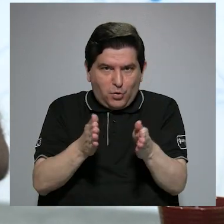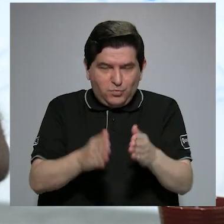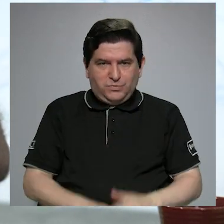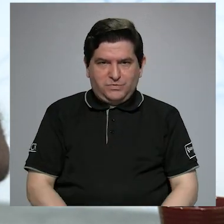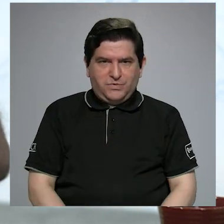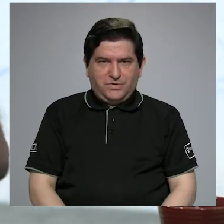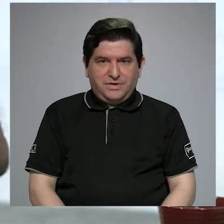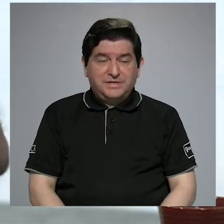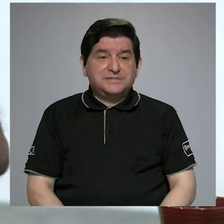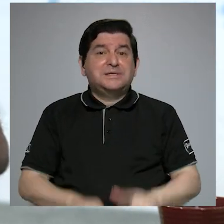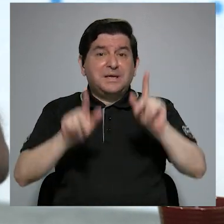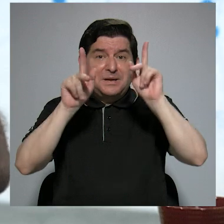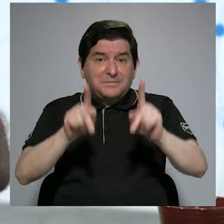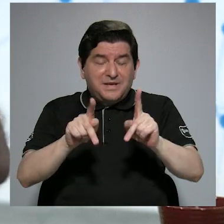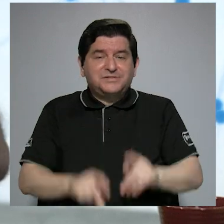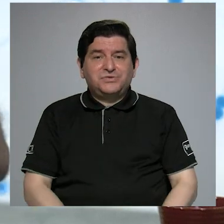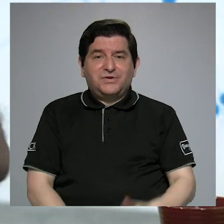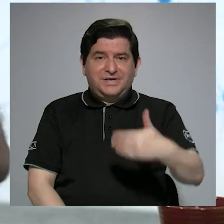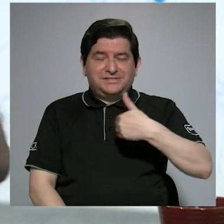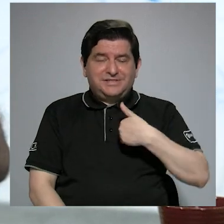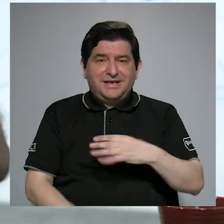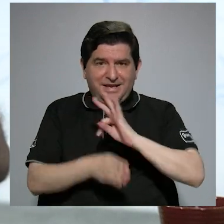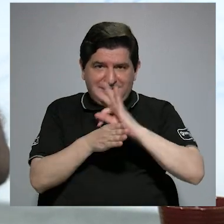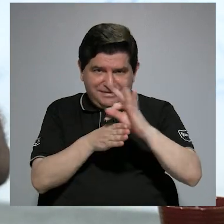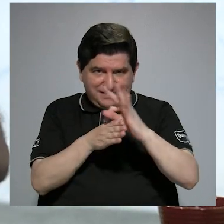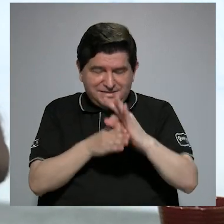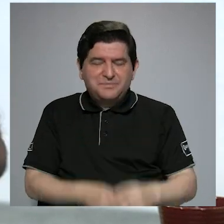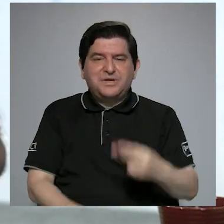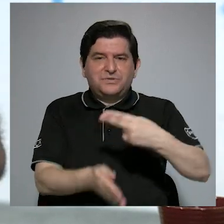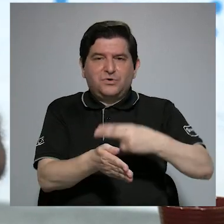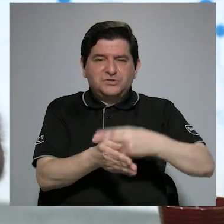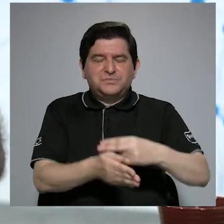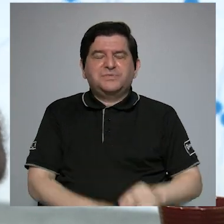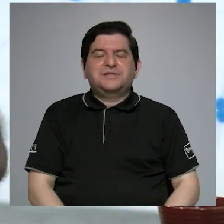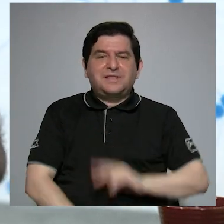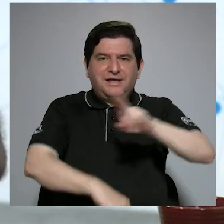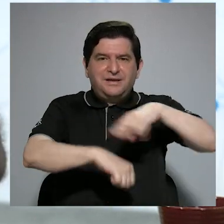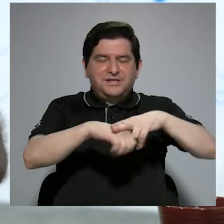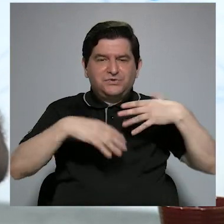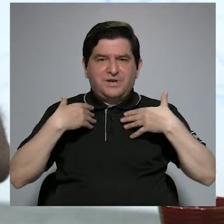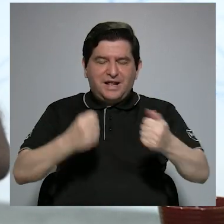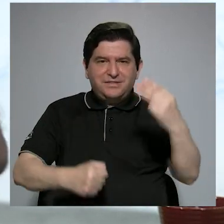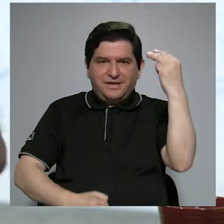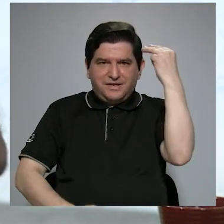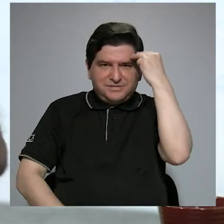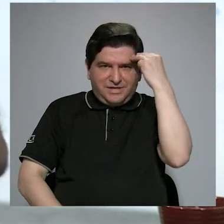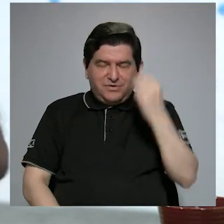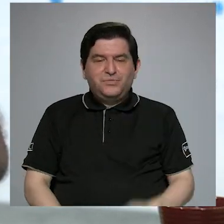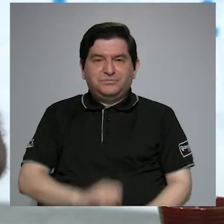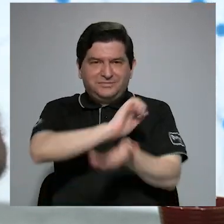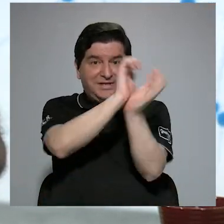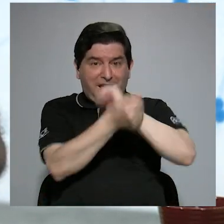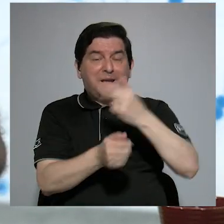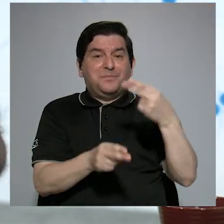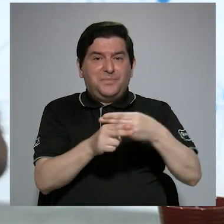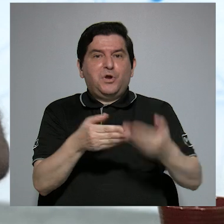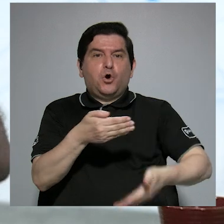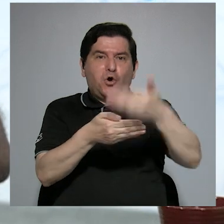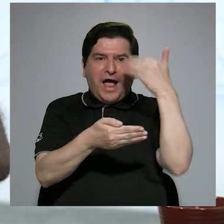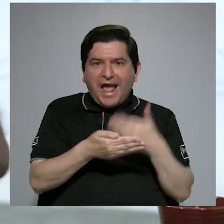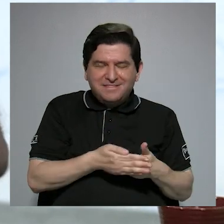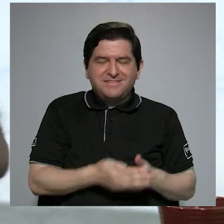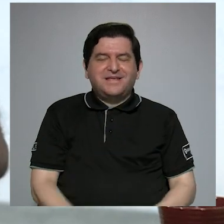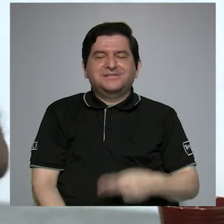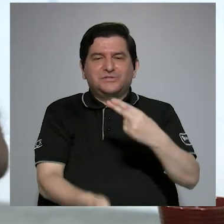locutores que reciben o han recibido atención en el Hospital Nacional de la Salud Mental, ¿verdad?, que recientemente se nombró así,